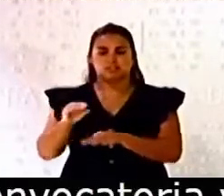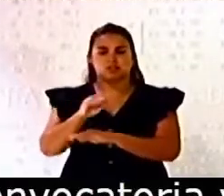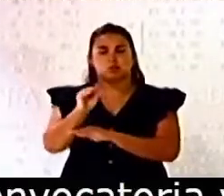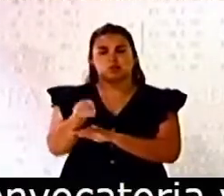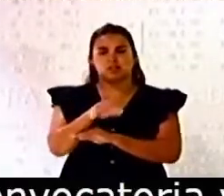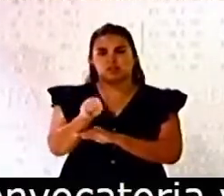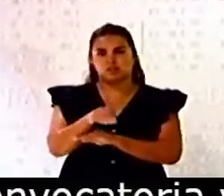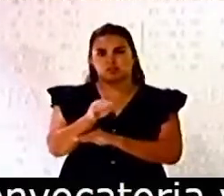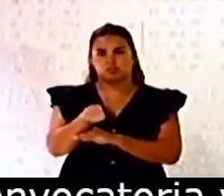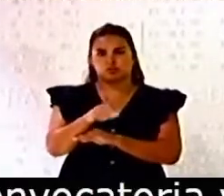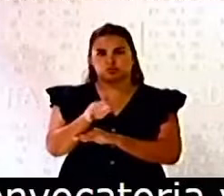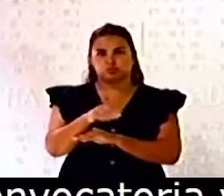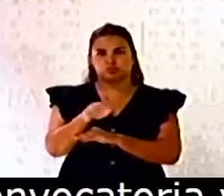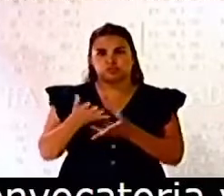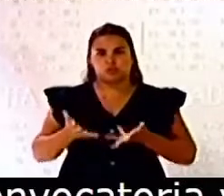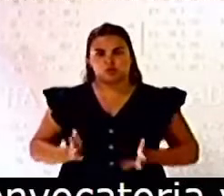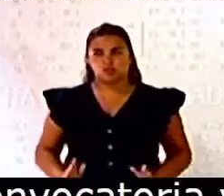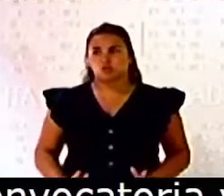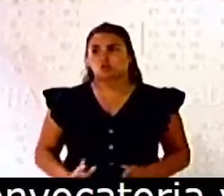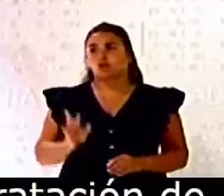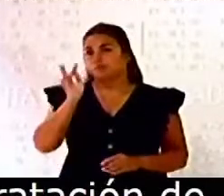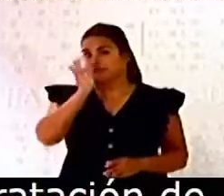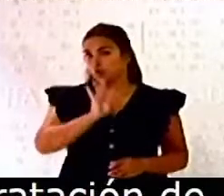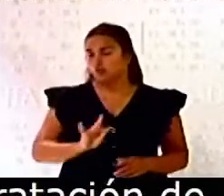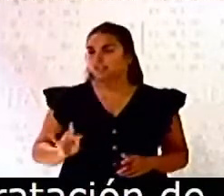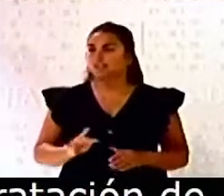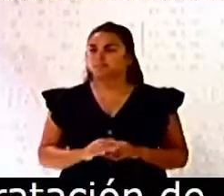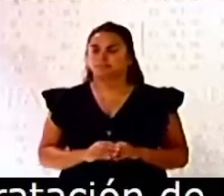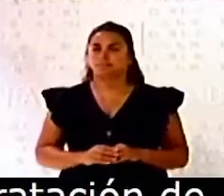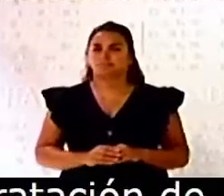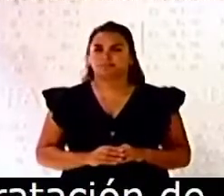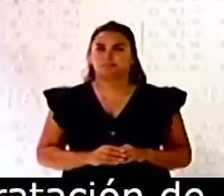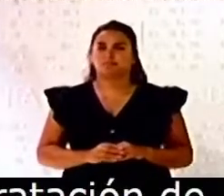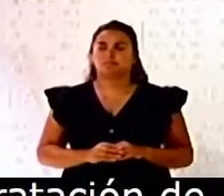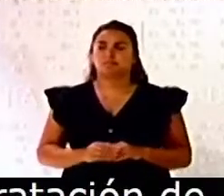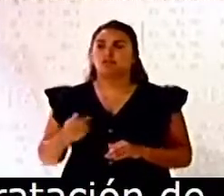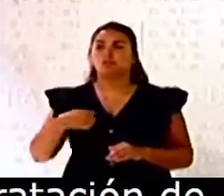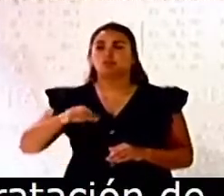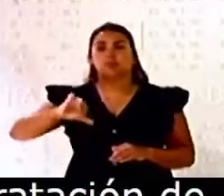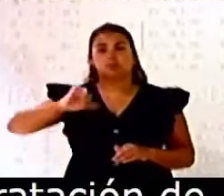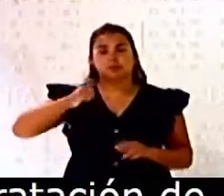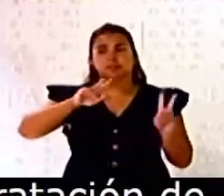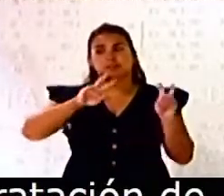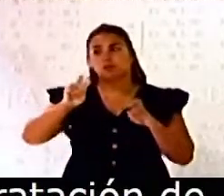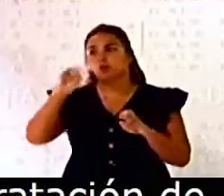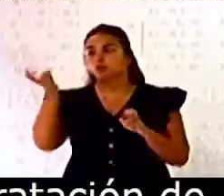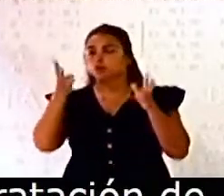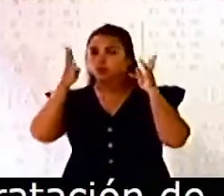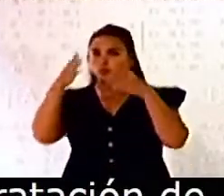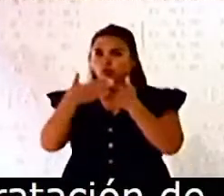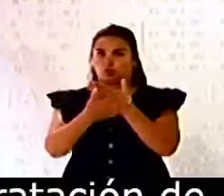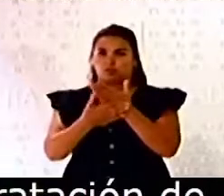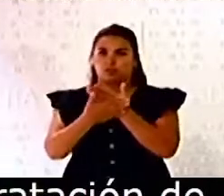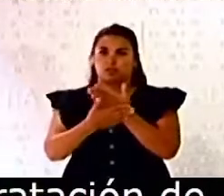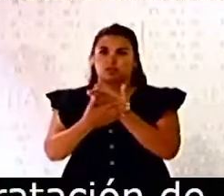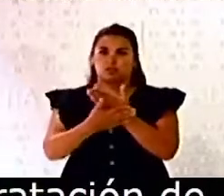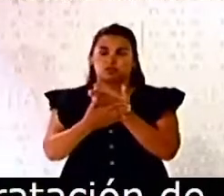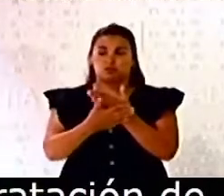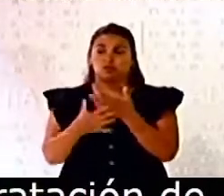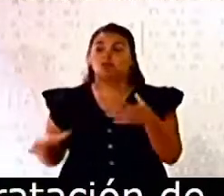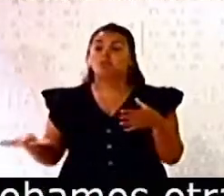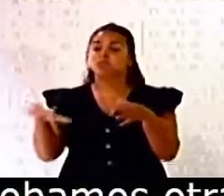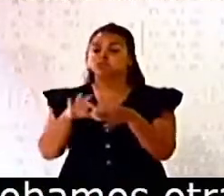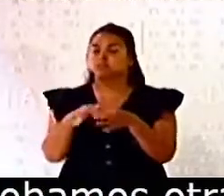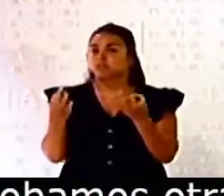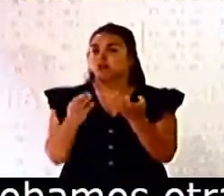cuidado de los hijos y menores, hemos aprobado otras cuestiones en el Consejo de Gobierno que tienen que ver con